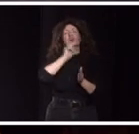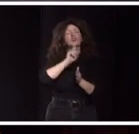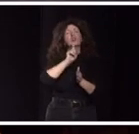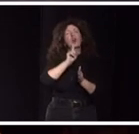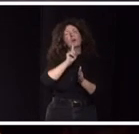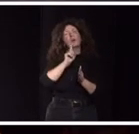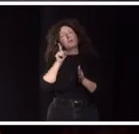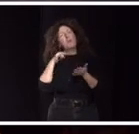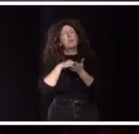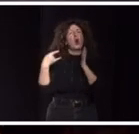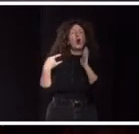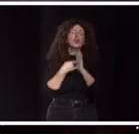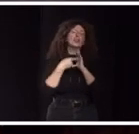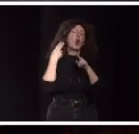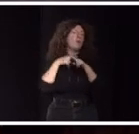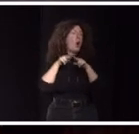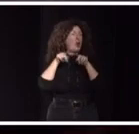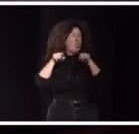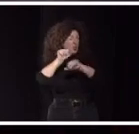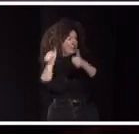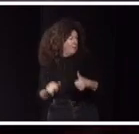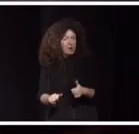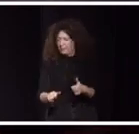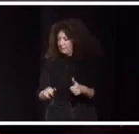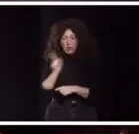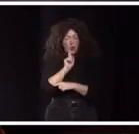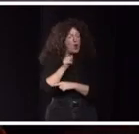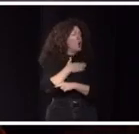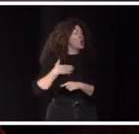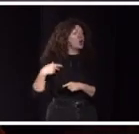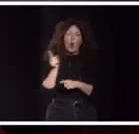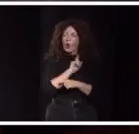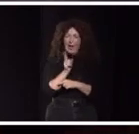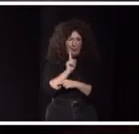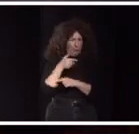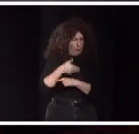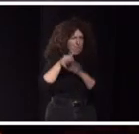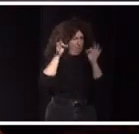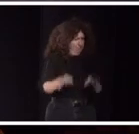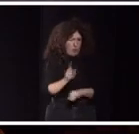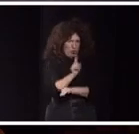ese tipo de proyecto político y, ante todo, no lo queremos ser.